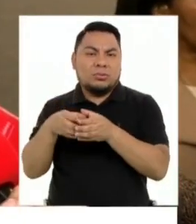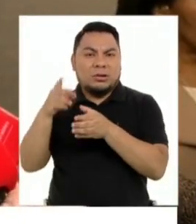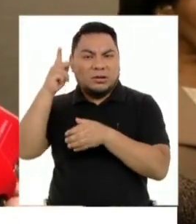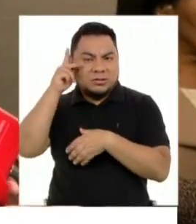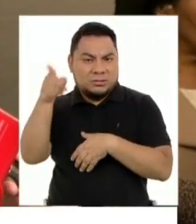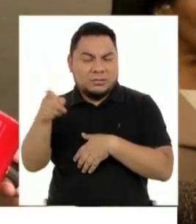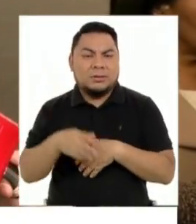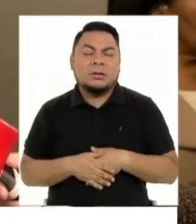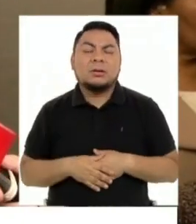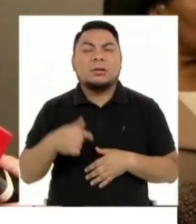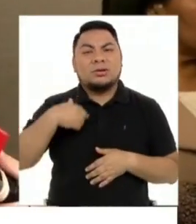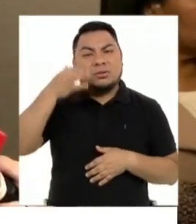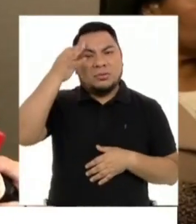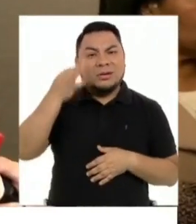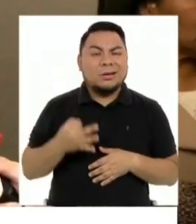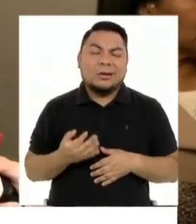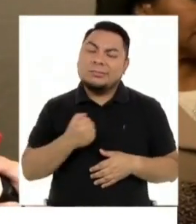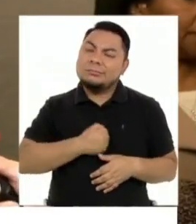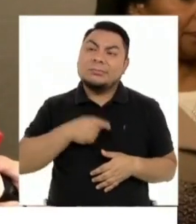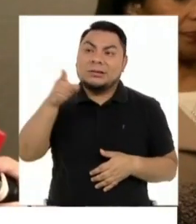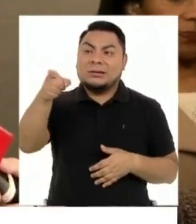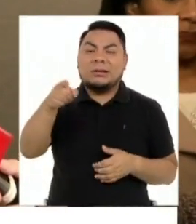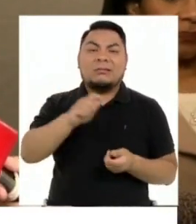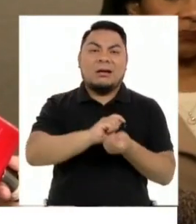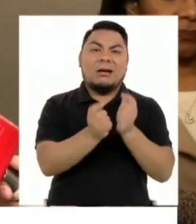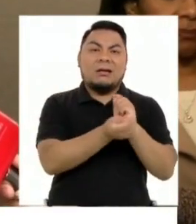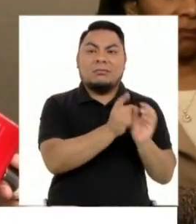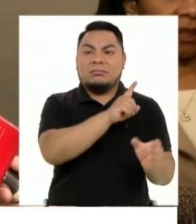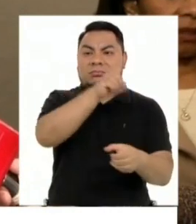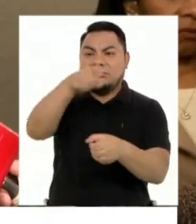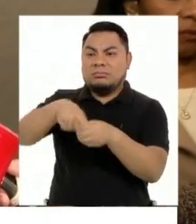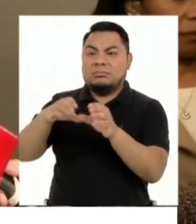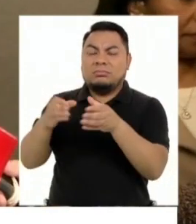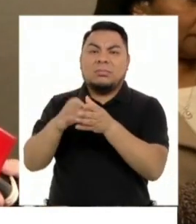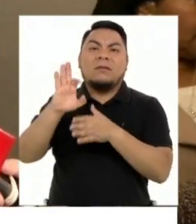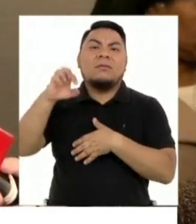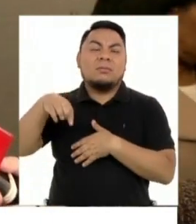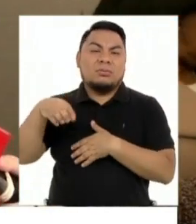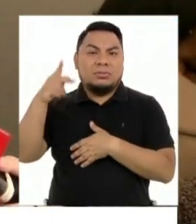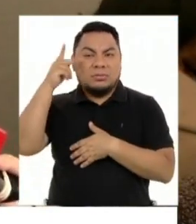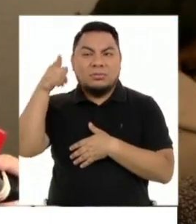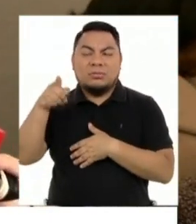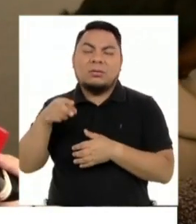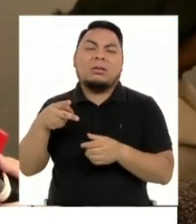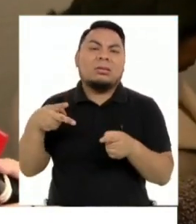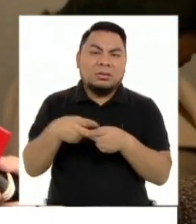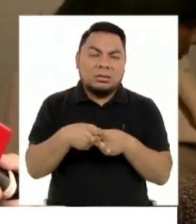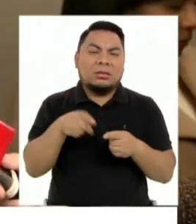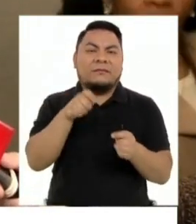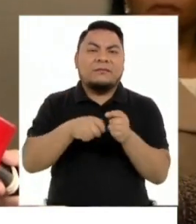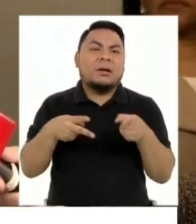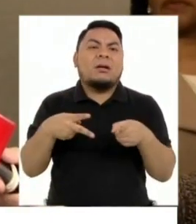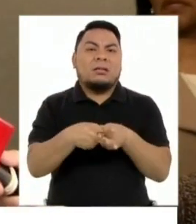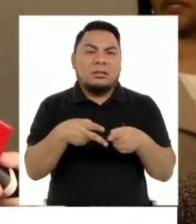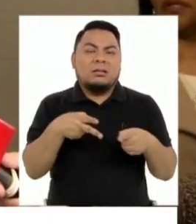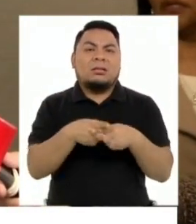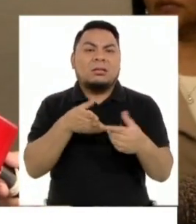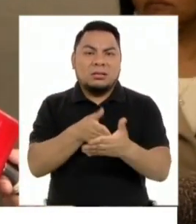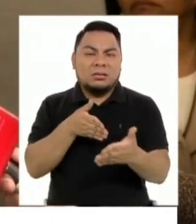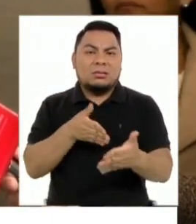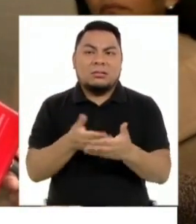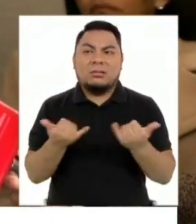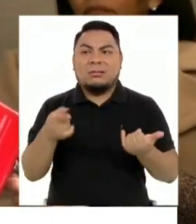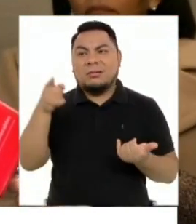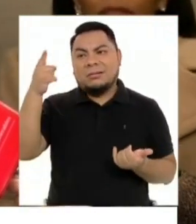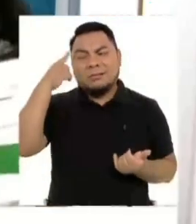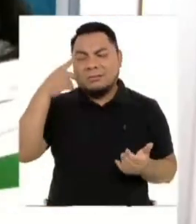que se haya pasado al bando de la bancada obstruccionista, donde ahora se llevan la medalla de